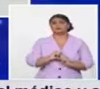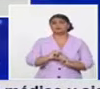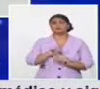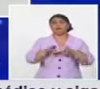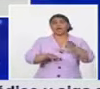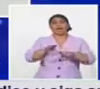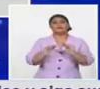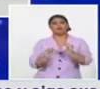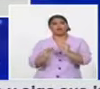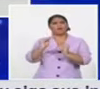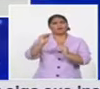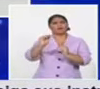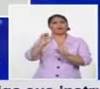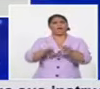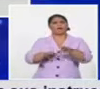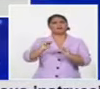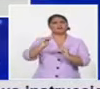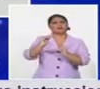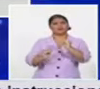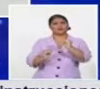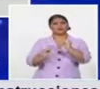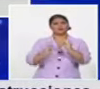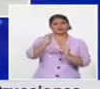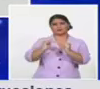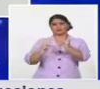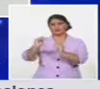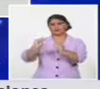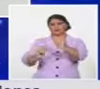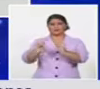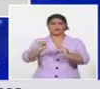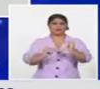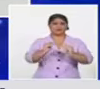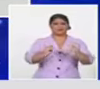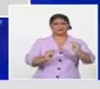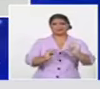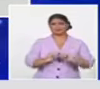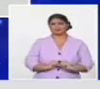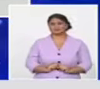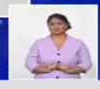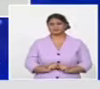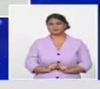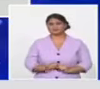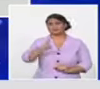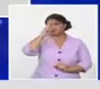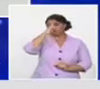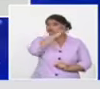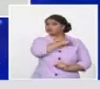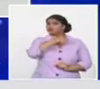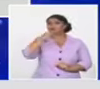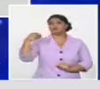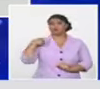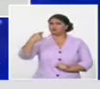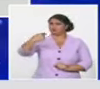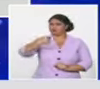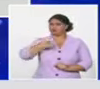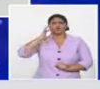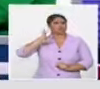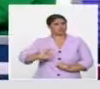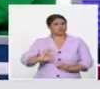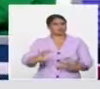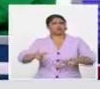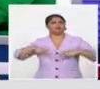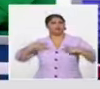de manera importante. Y ustedes dirán, oiga, pero le insiste mucho en esto. Yo insisto, porque también